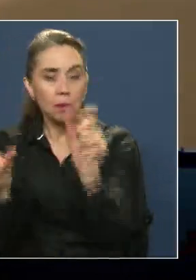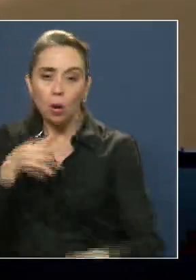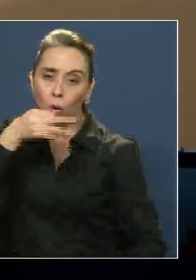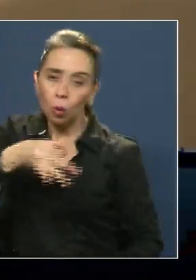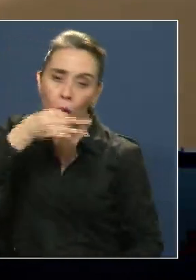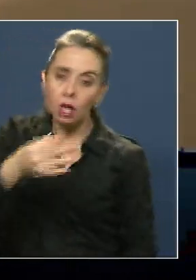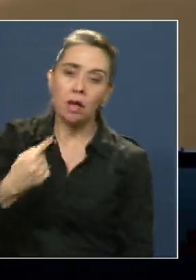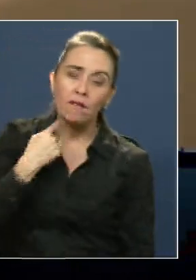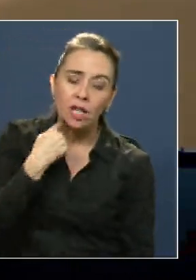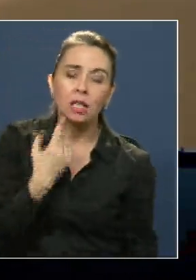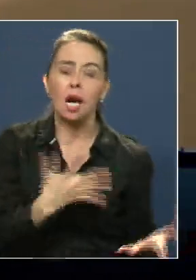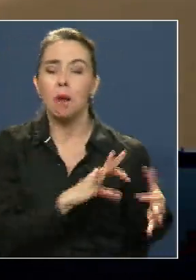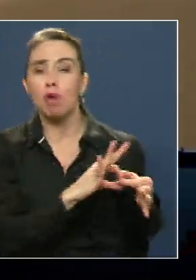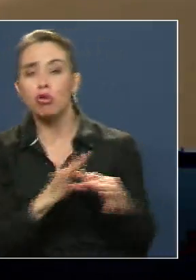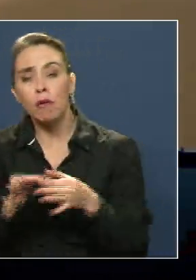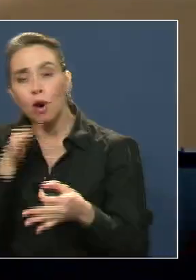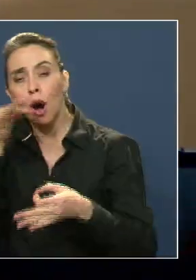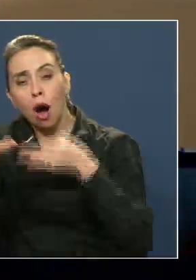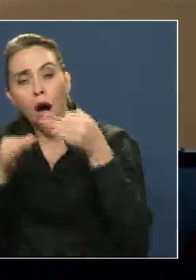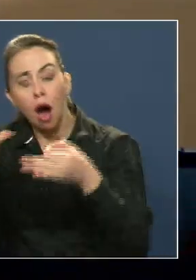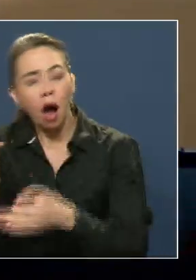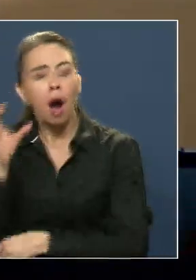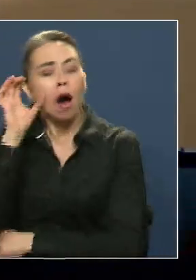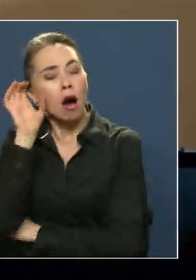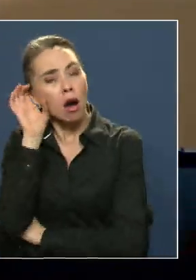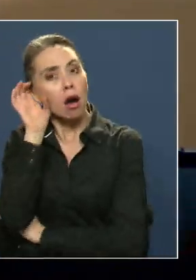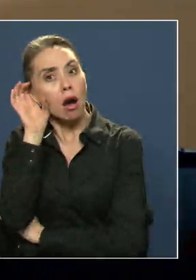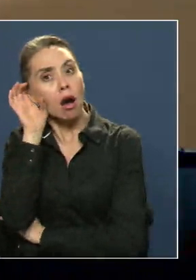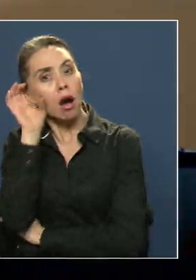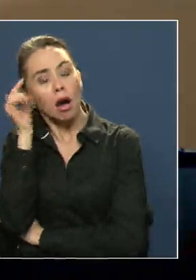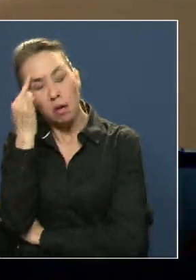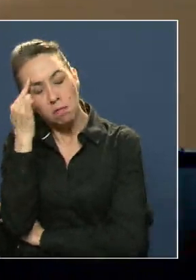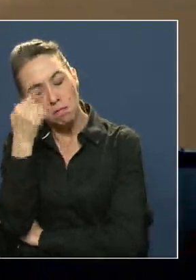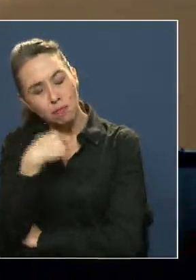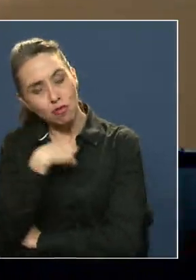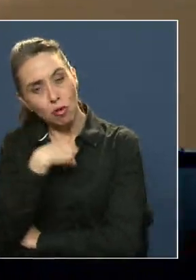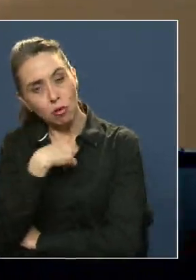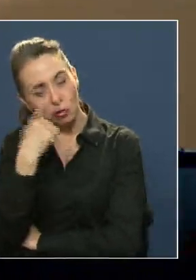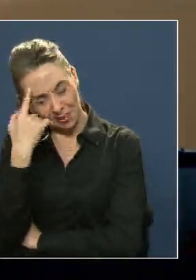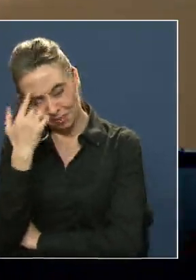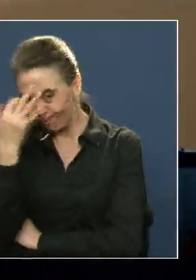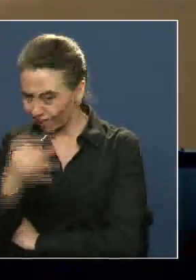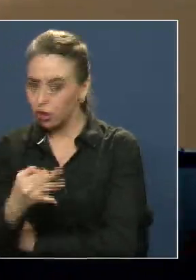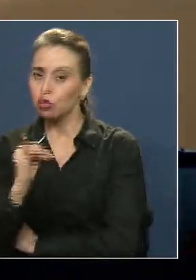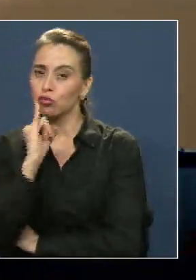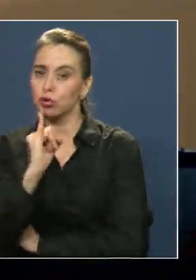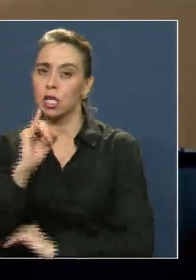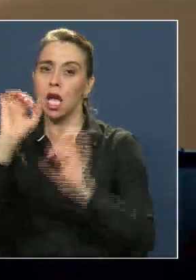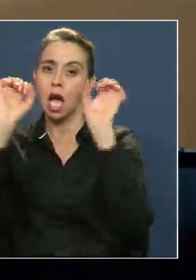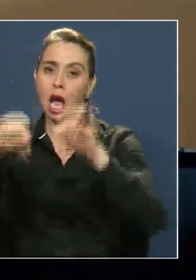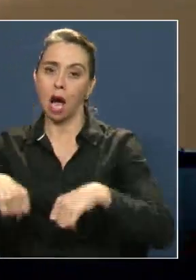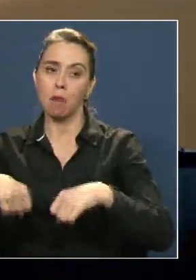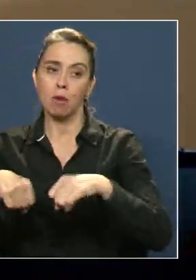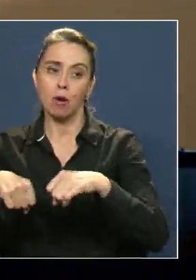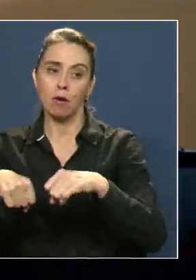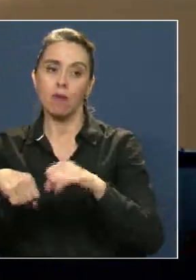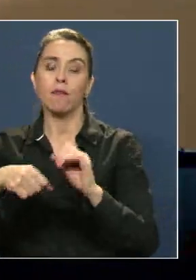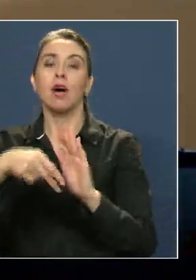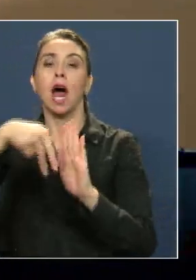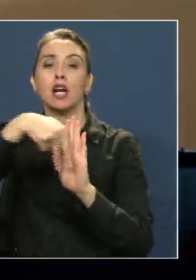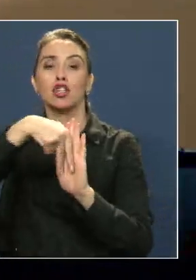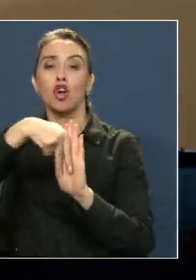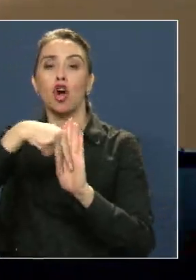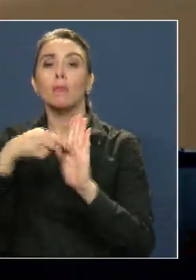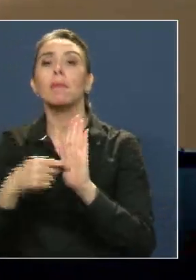distintos motivos, uno llega al convencimiento absoluto, yo en lo personal, de aprobar las normas de